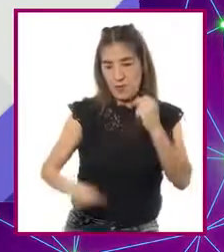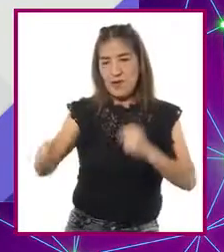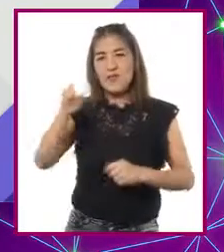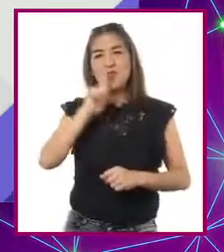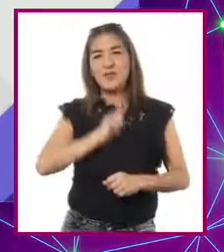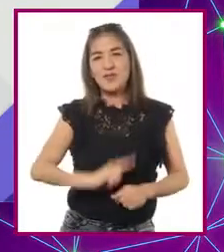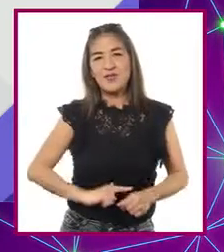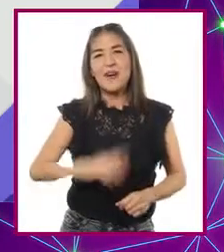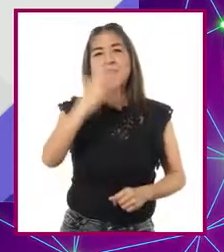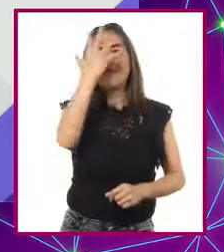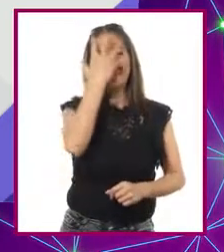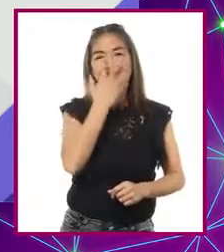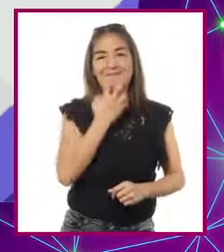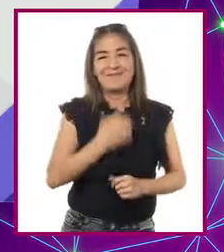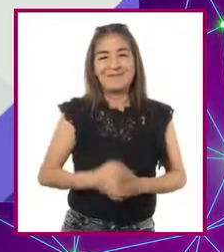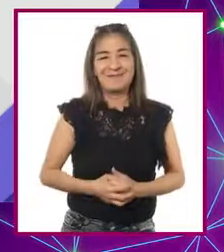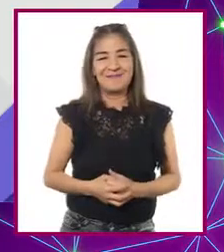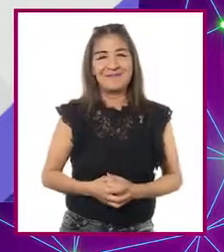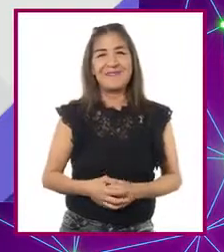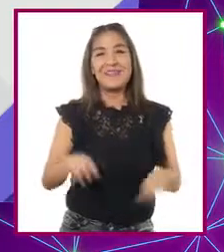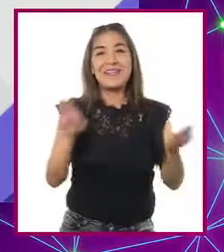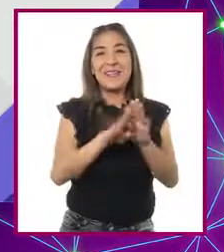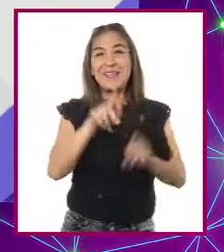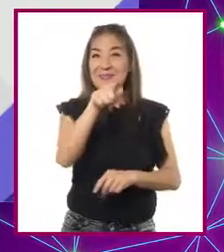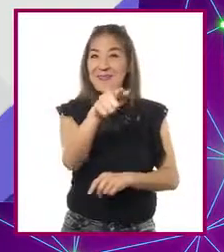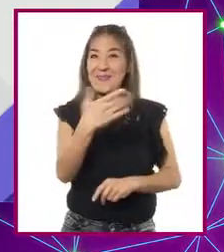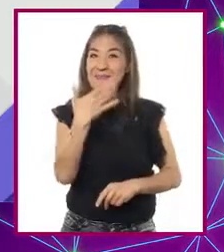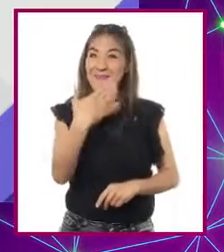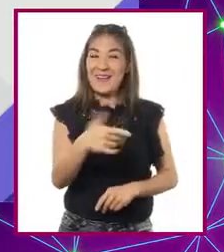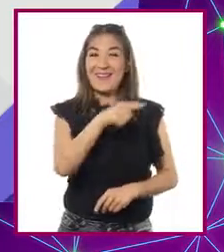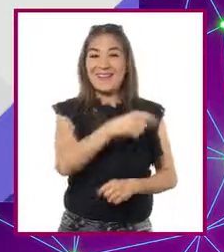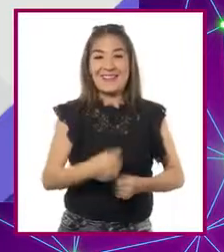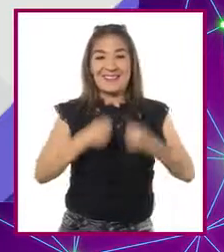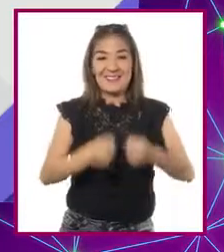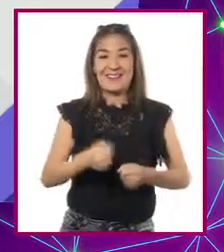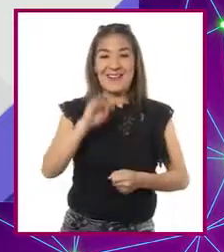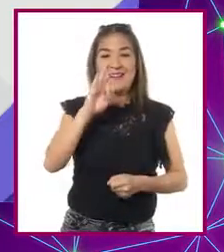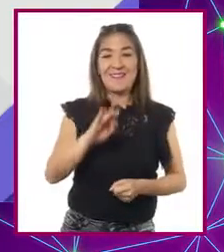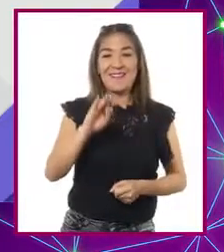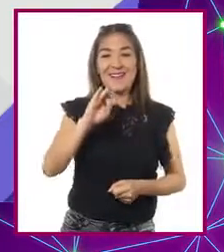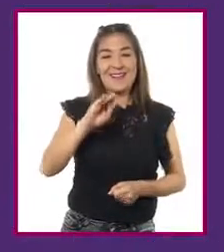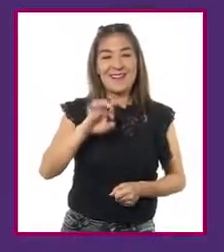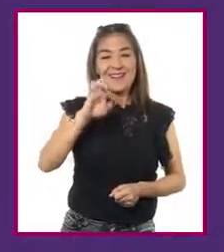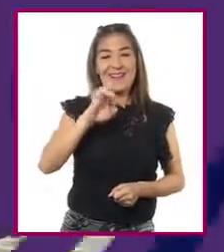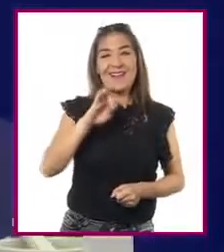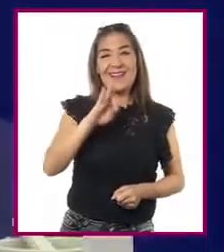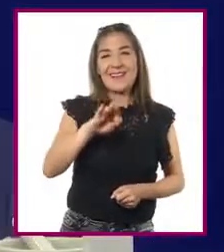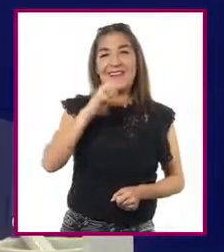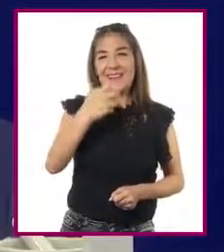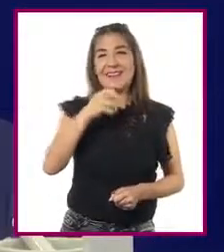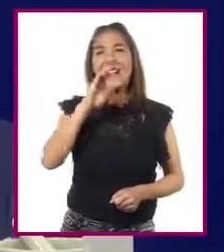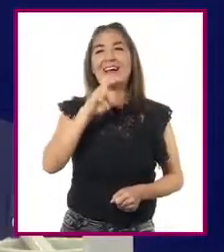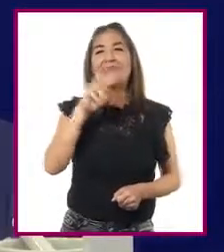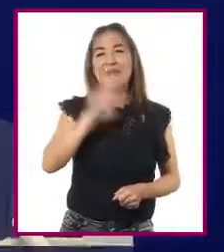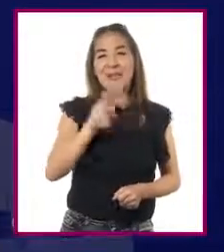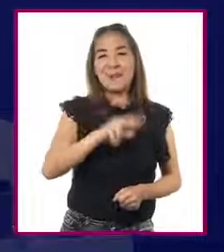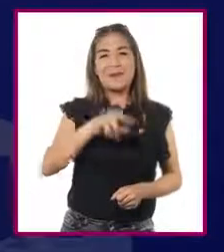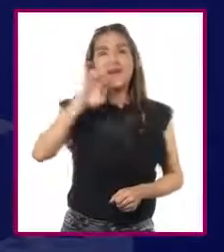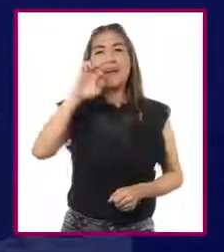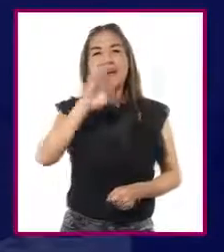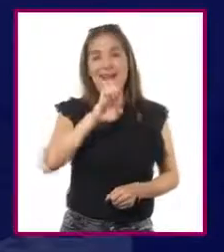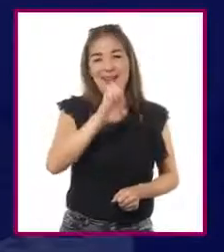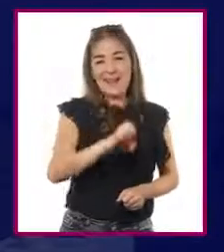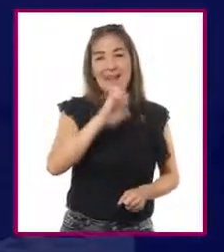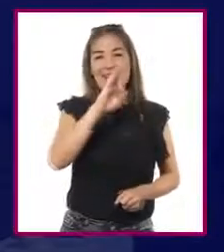oxidada. Así que no le tengas demasiada fe al hierro Fe. Para seguir aprendiendo sobre este tema,